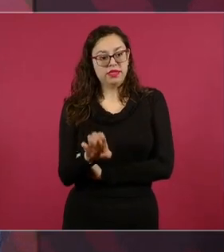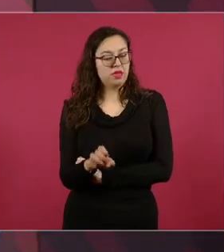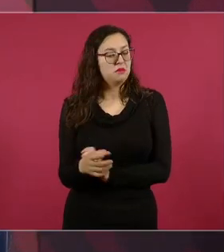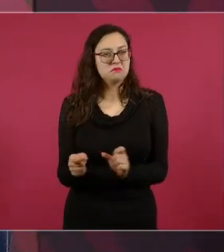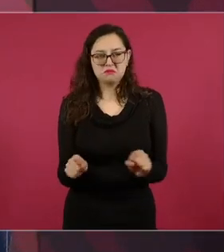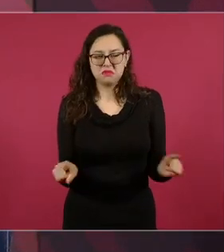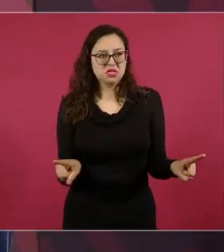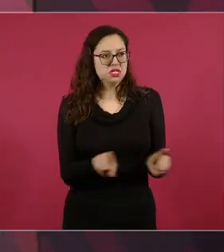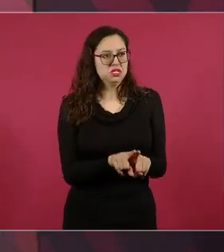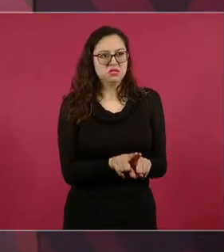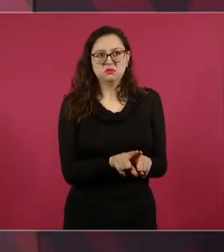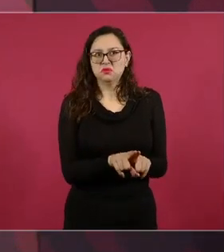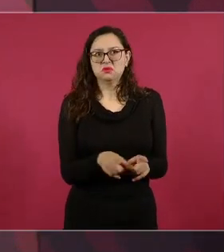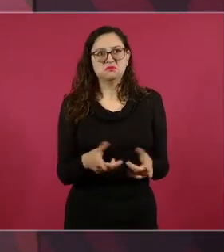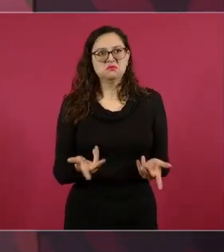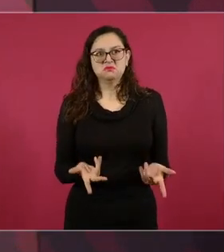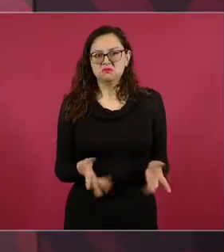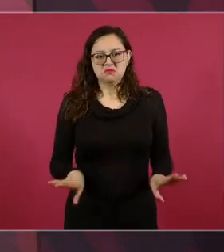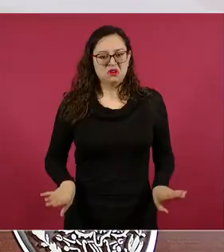sí, es